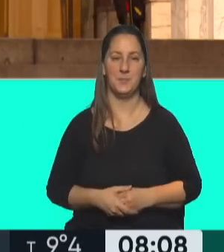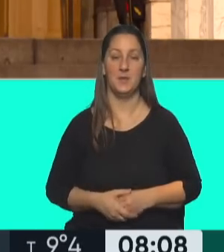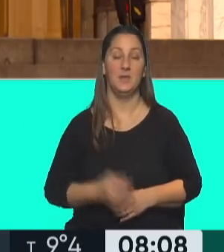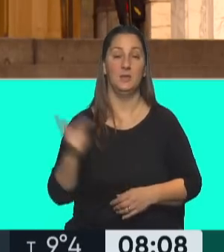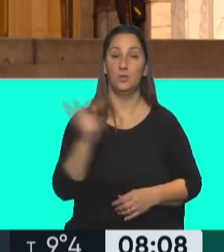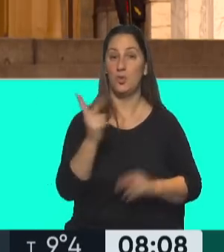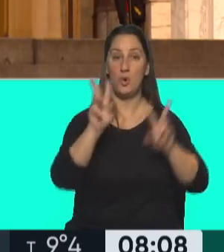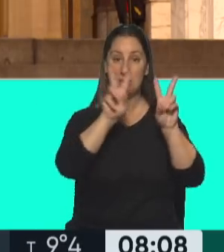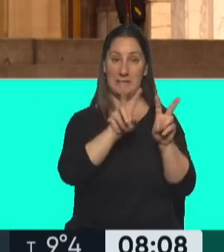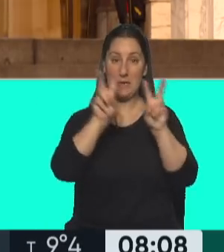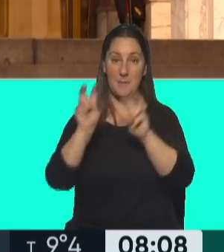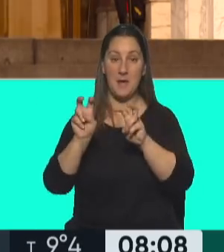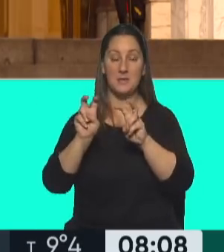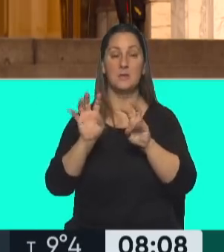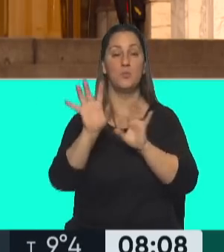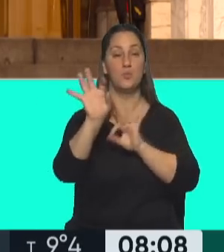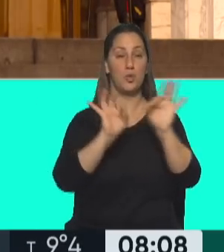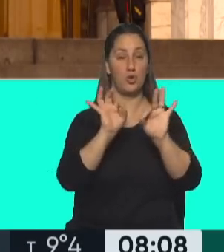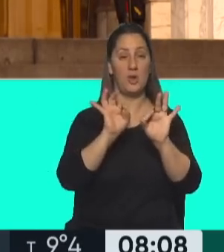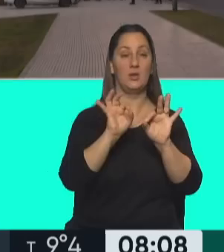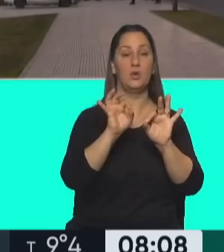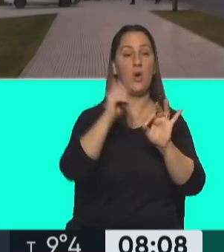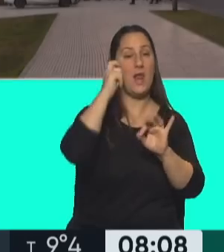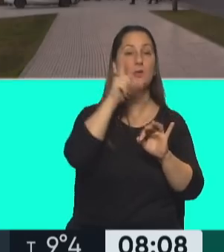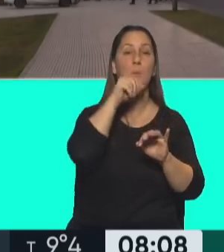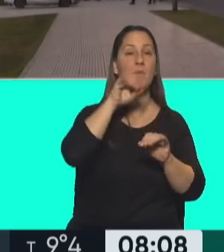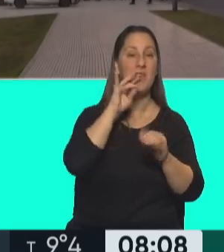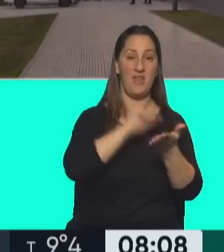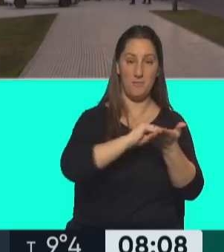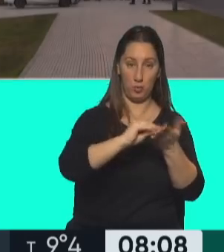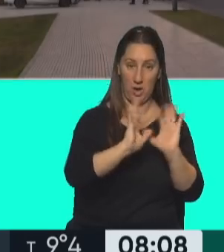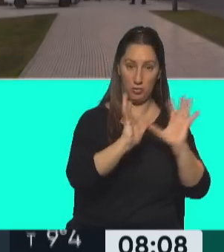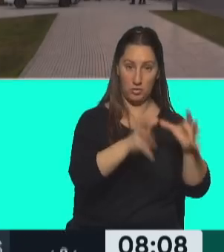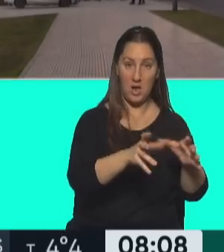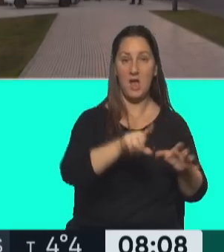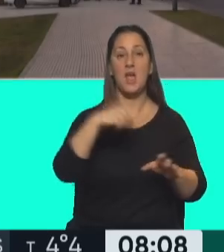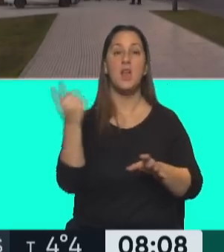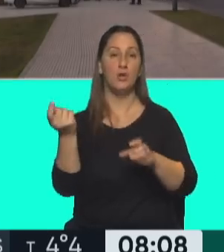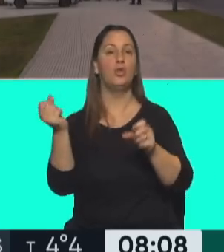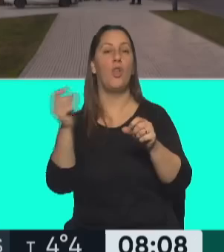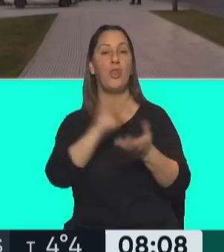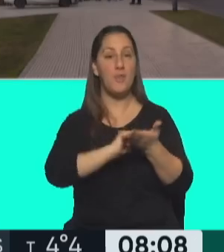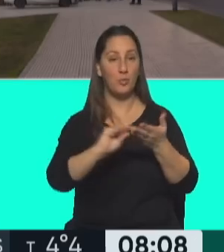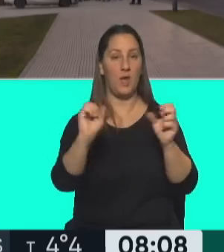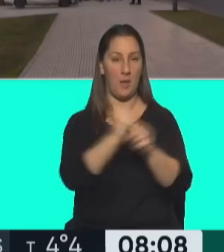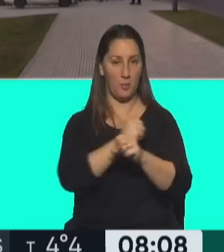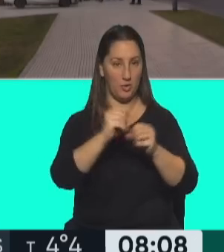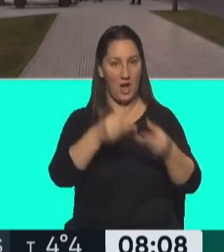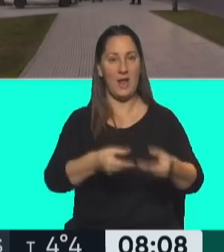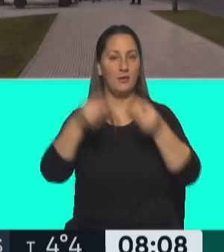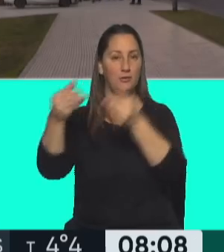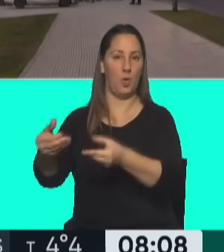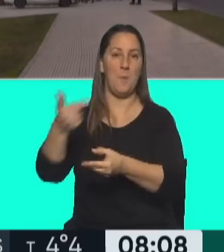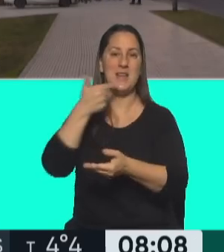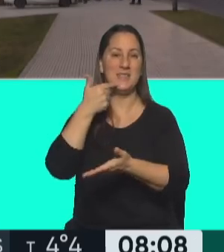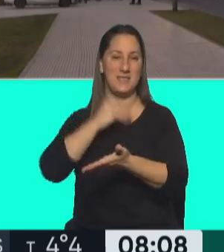temas que el proyecto de electromovilidad está en diputados, el otro ya está con la aprobación de diputados, está en el Senado Nacional. El